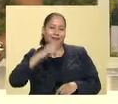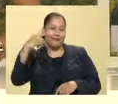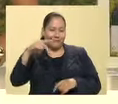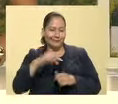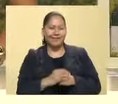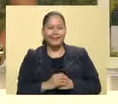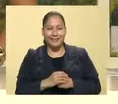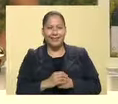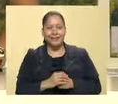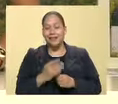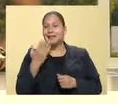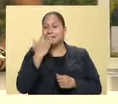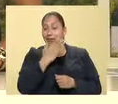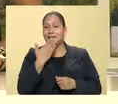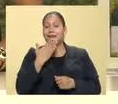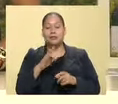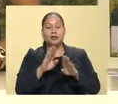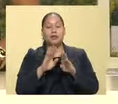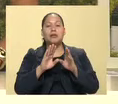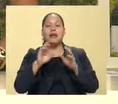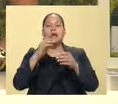Oye, pues qué rico. Vamos a poner pimienta.